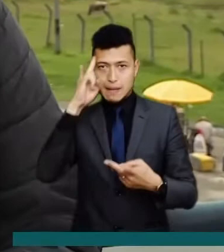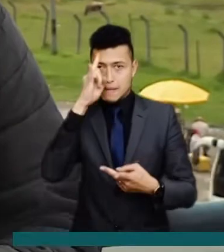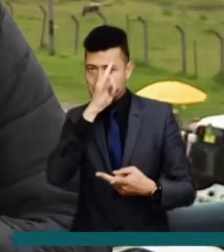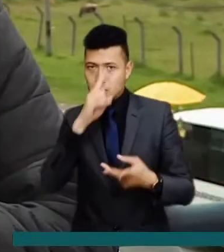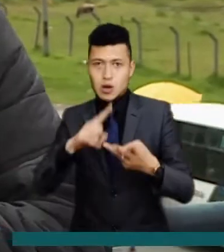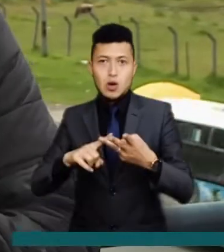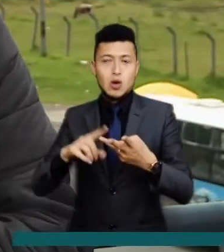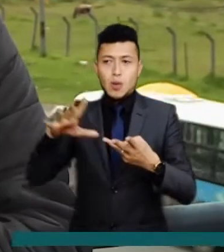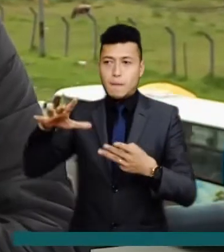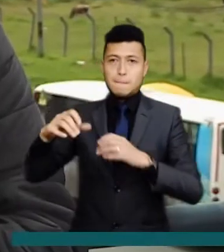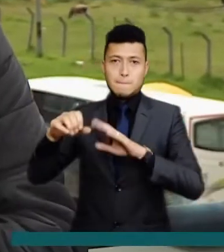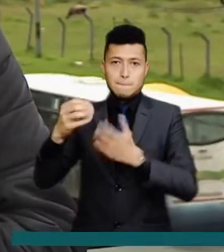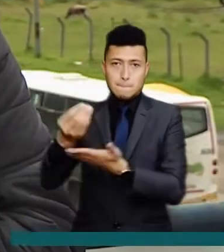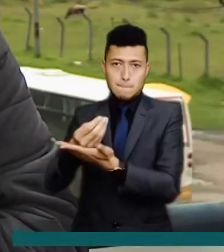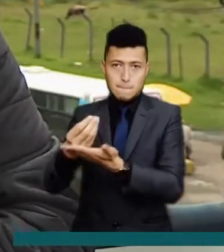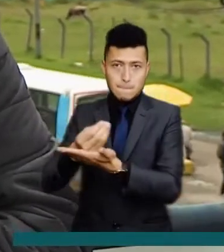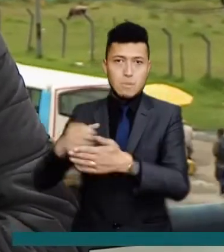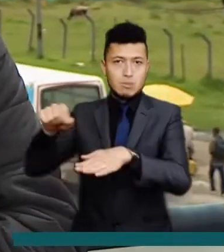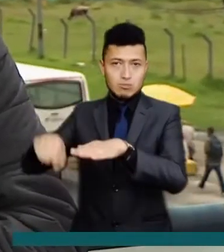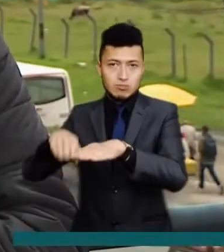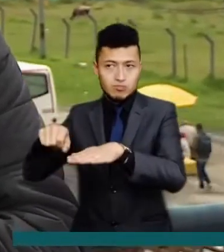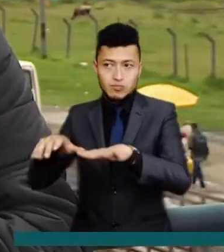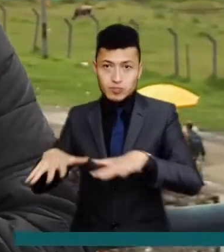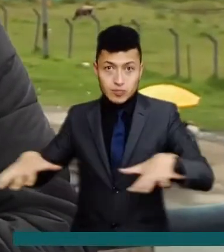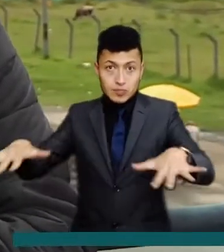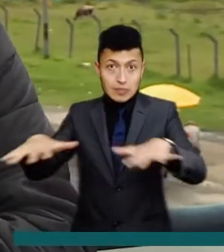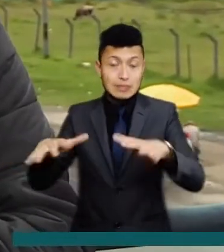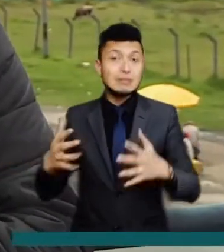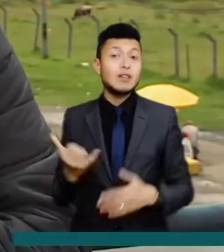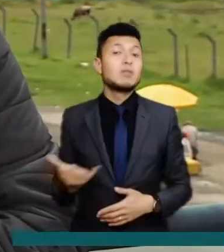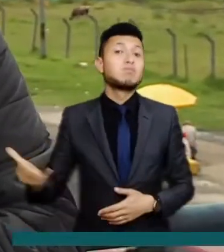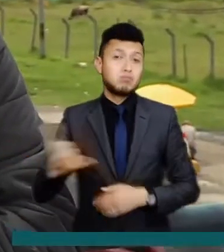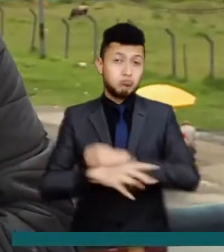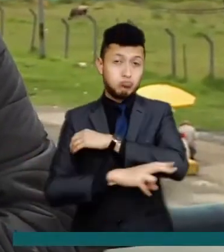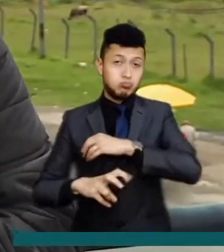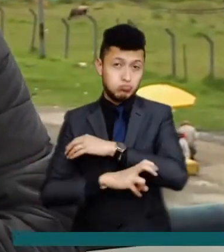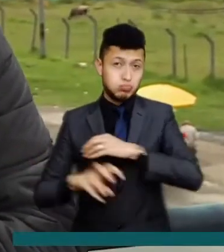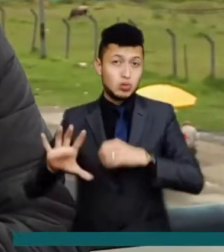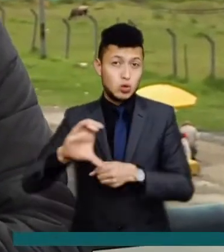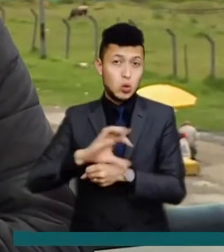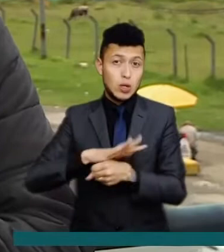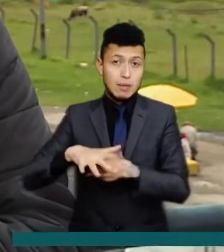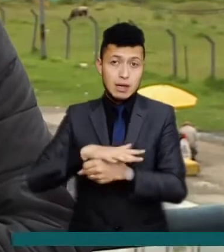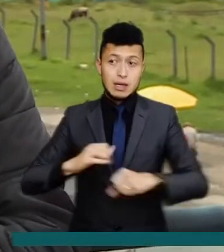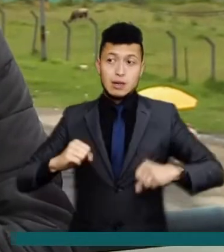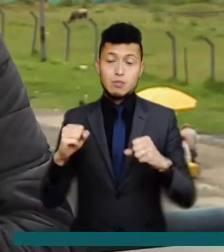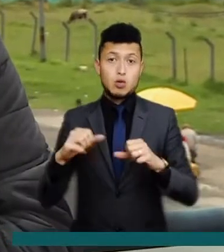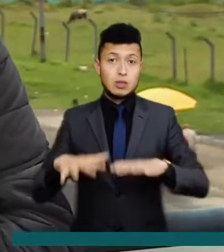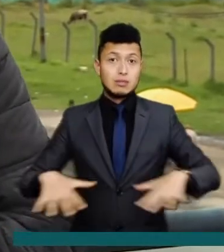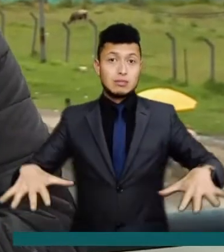los municipios donde se ha registrado mayor número de casos de hurto automotores en Cundinamarca durante